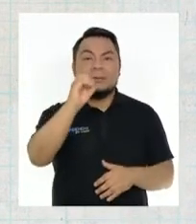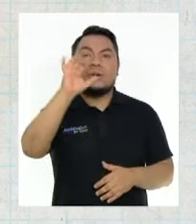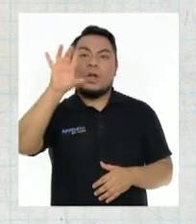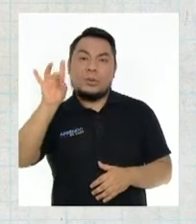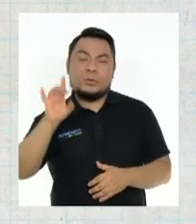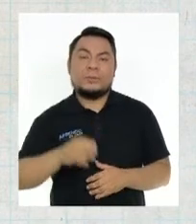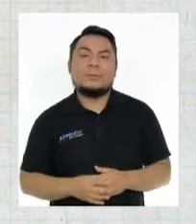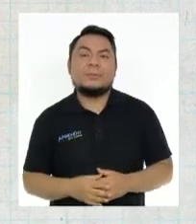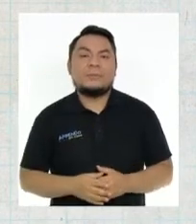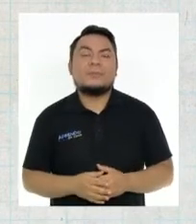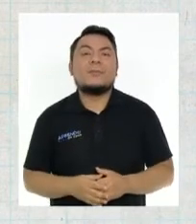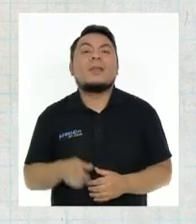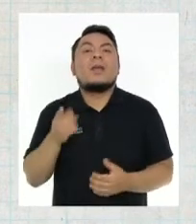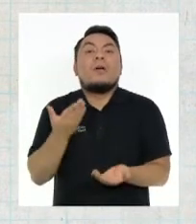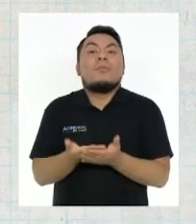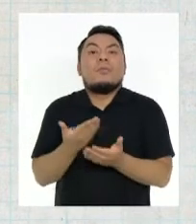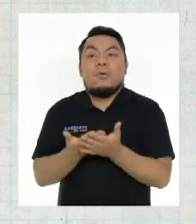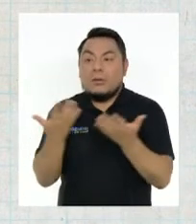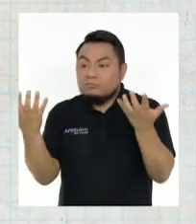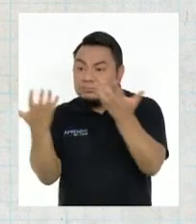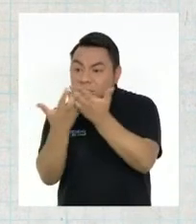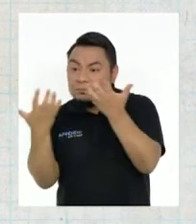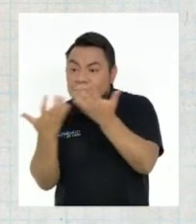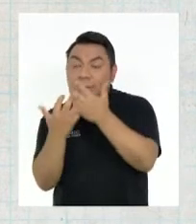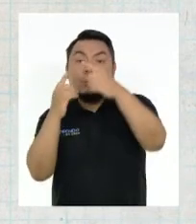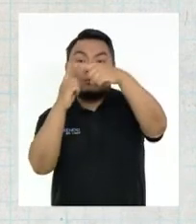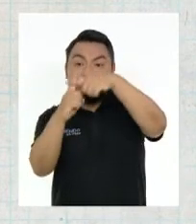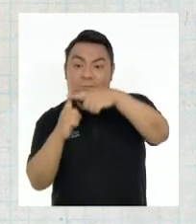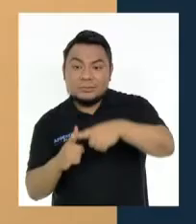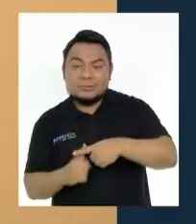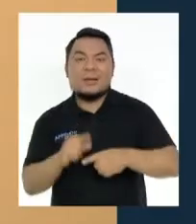0,08. Constatamos que al sumar resulta 1.